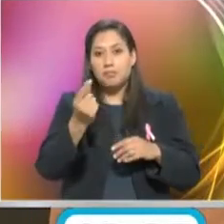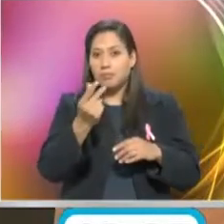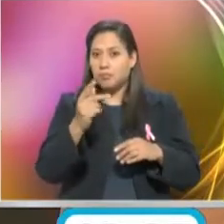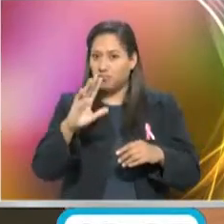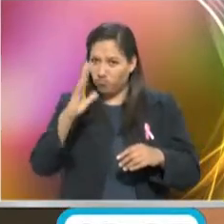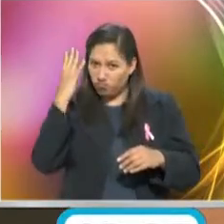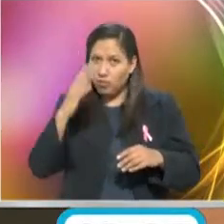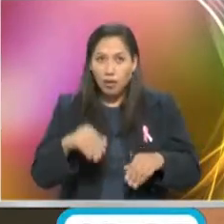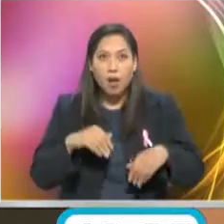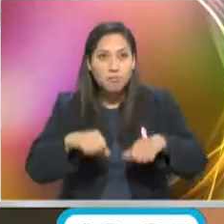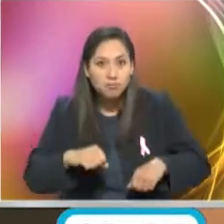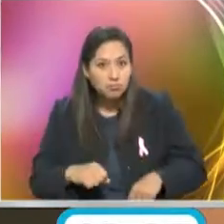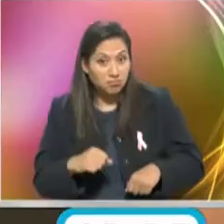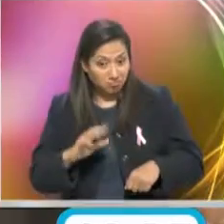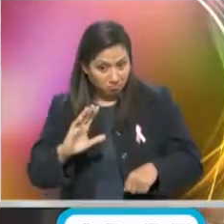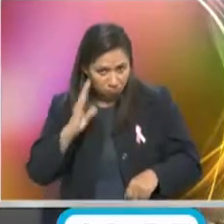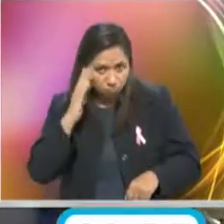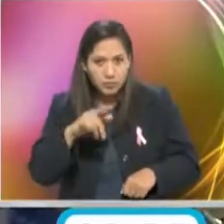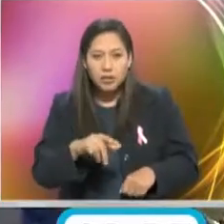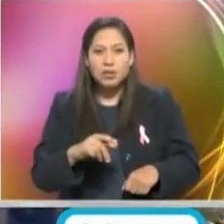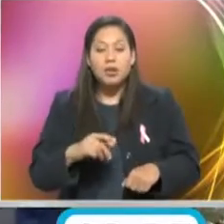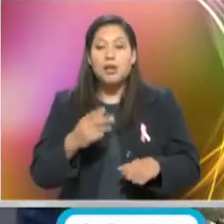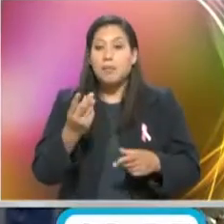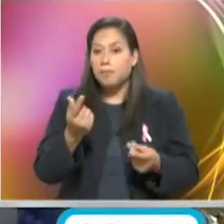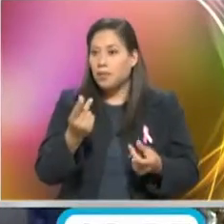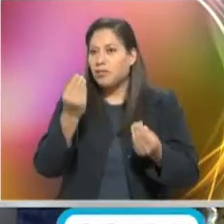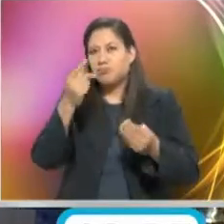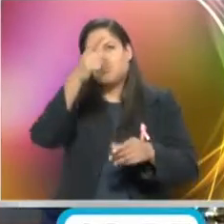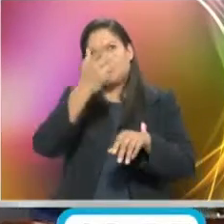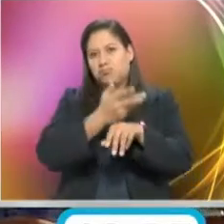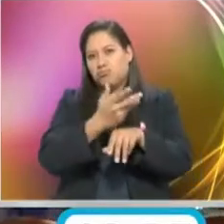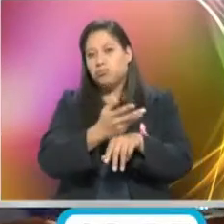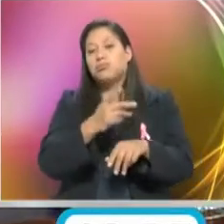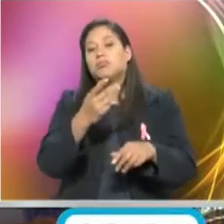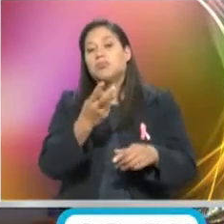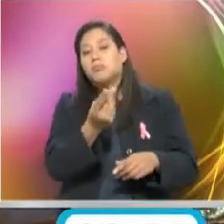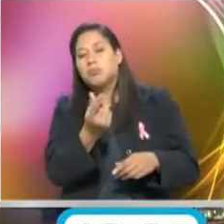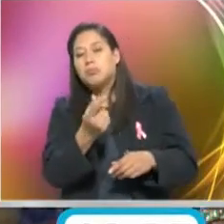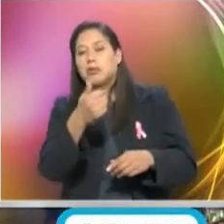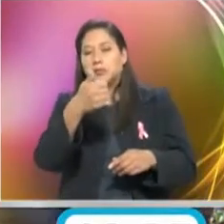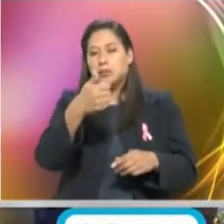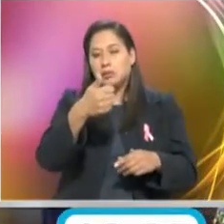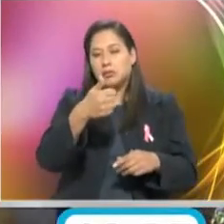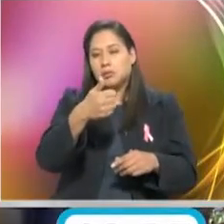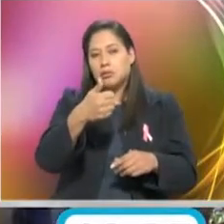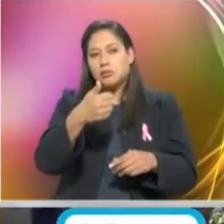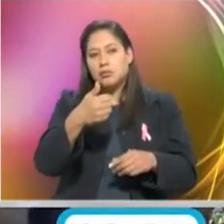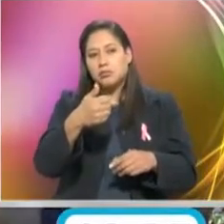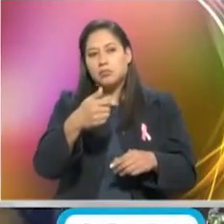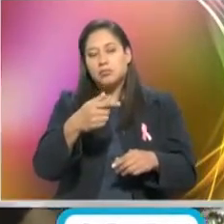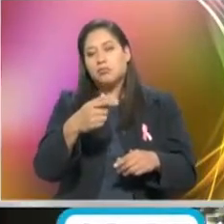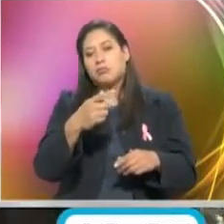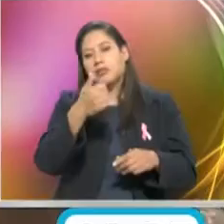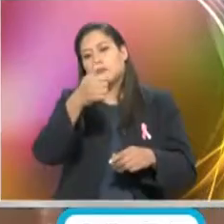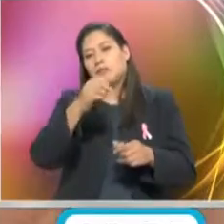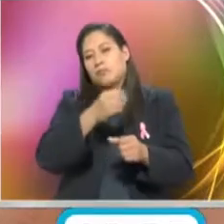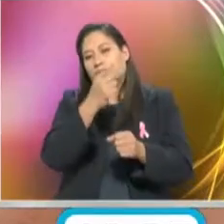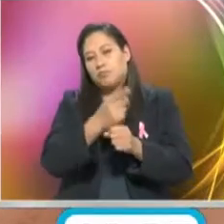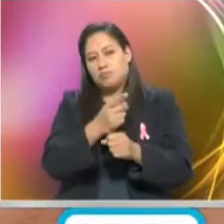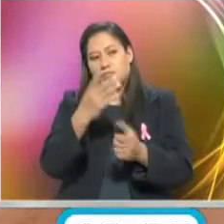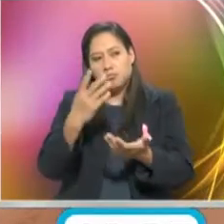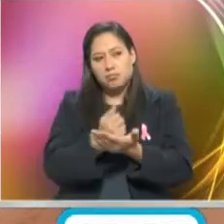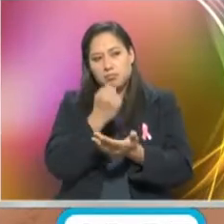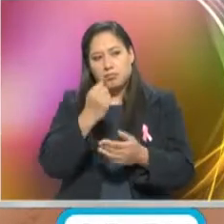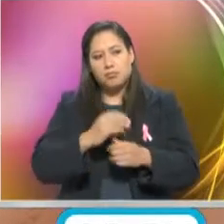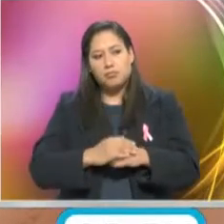muy veloces, entran con muchos perros en Estados Unidos, pueden entrar hasta con 6 perros, entonces tienen 6 oportunidades, ¿no?, de hacer